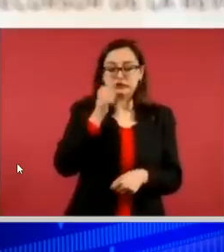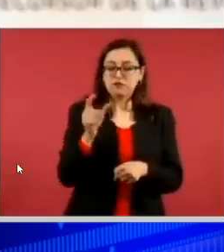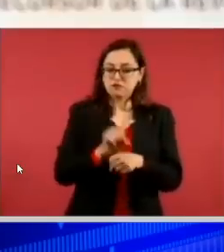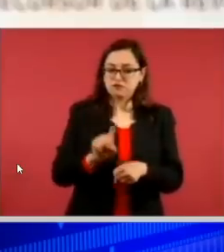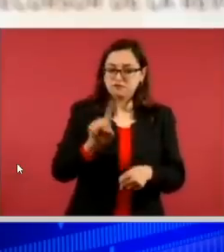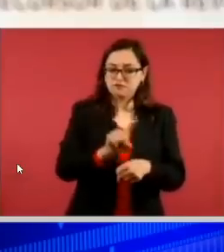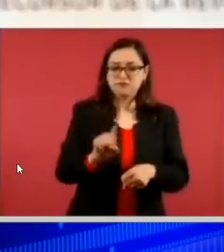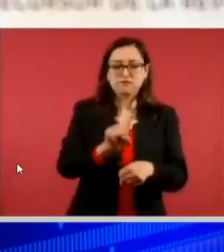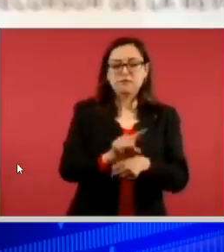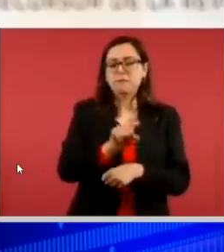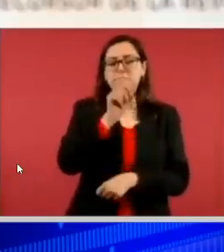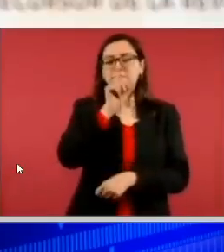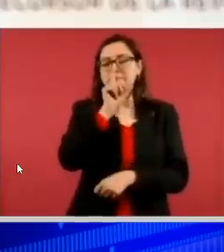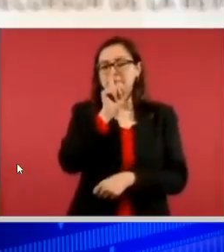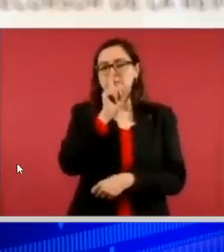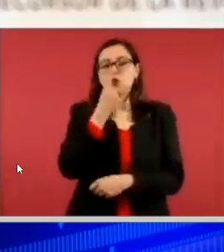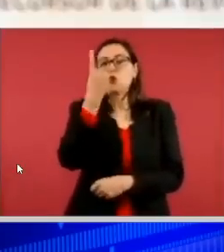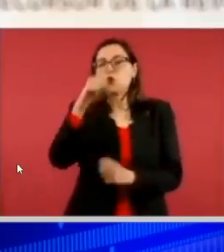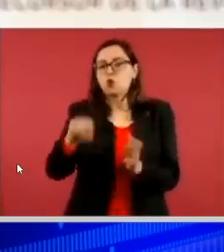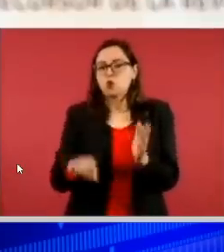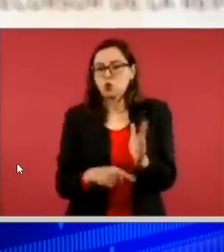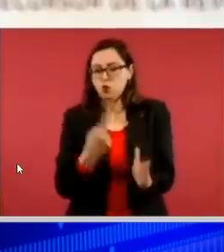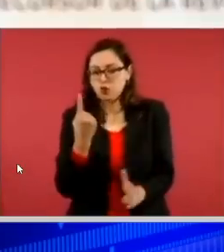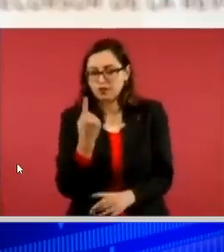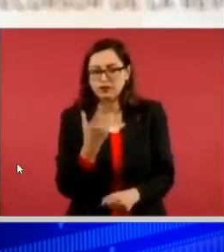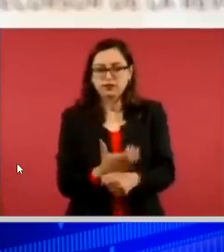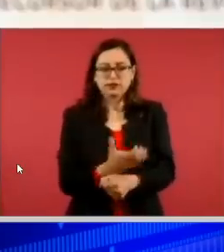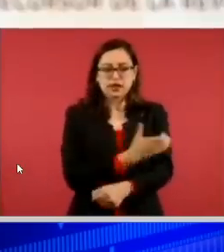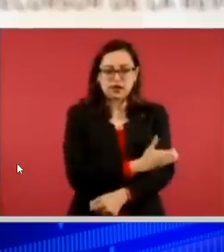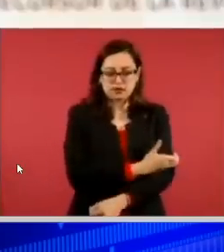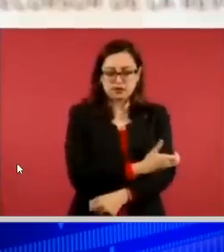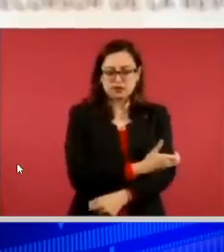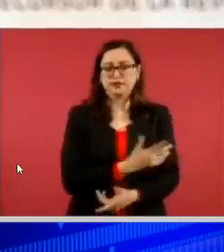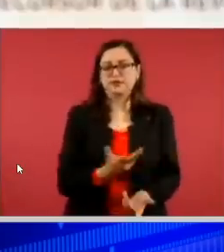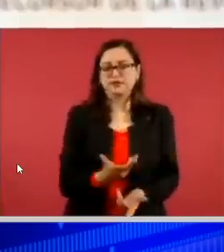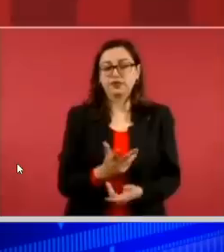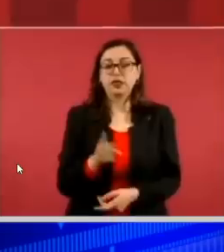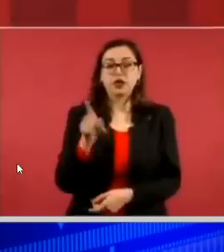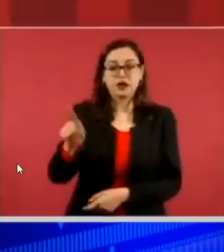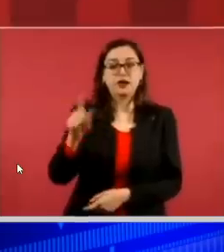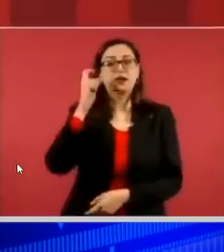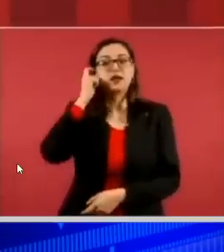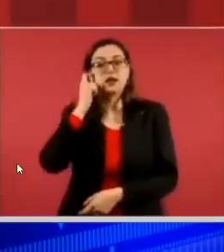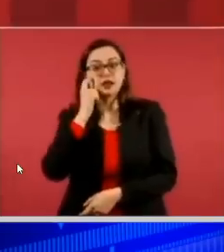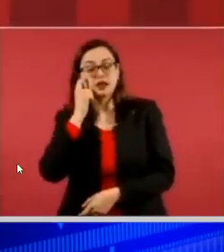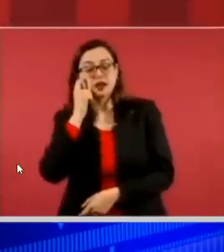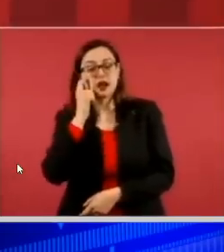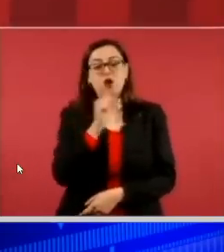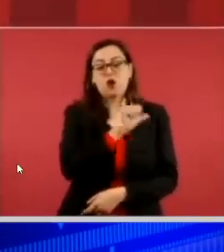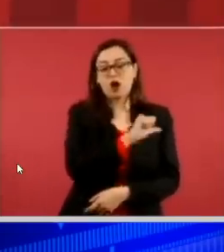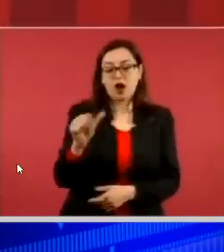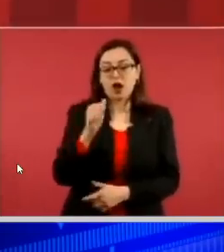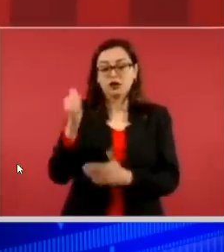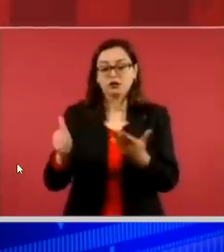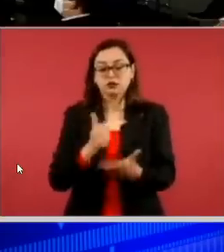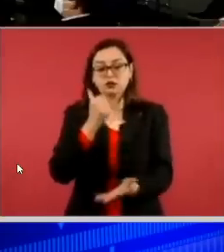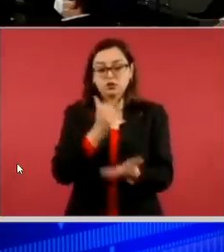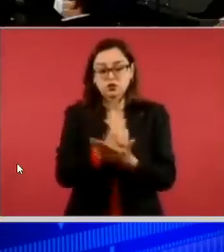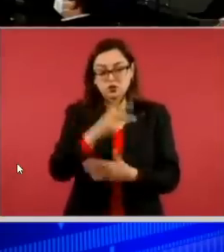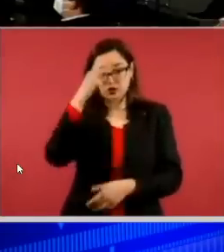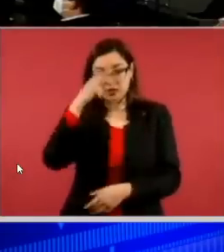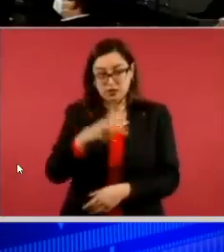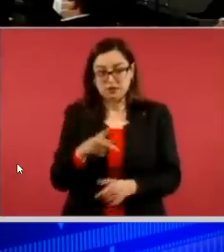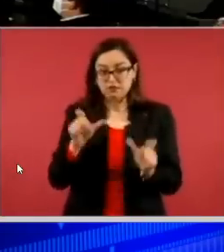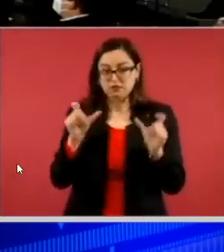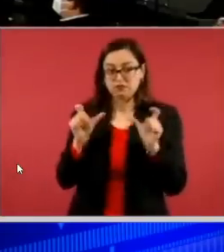lo acompañaron de Guerrero a la Ciudad de México Así